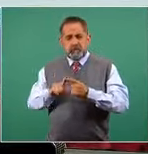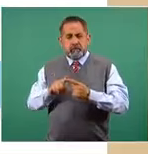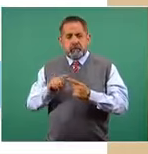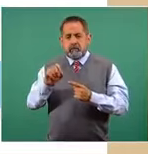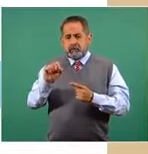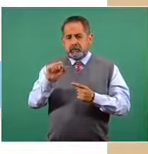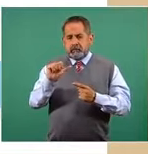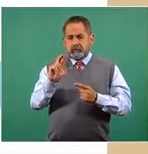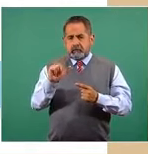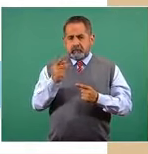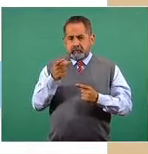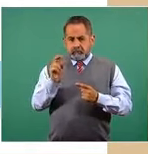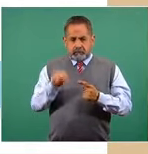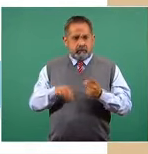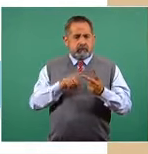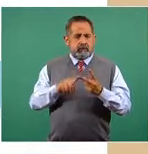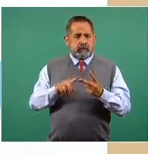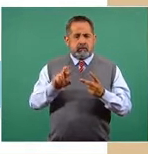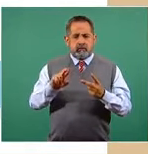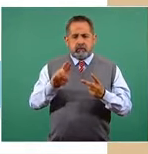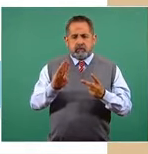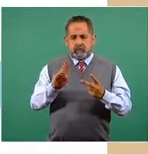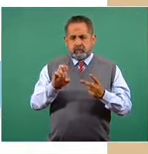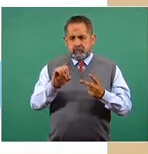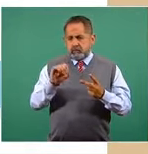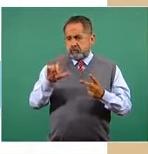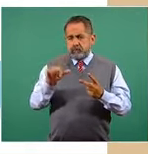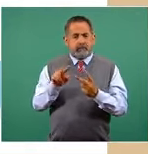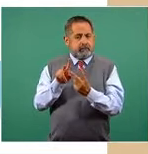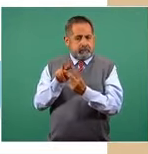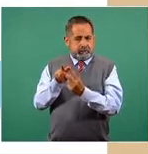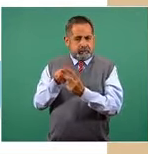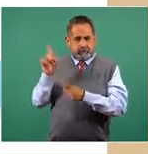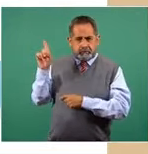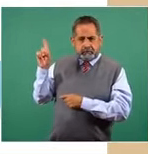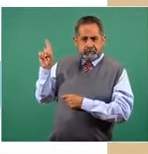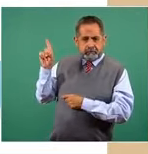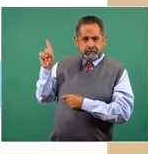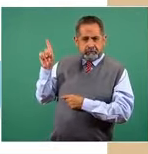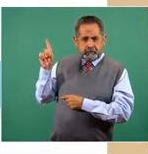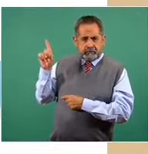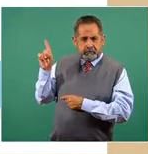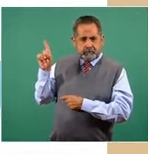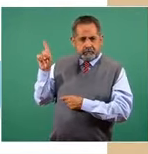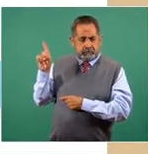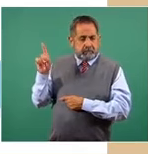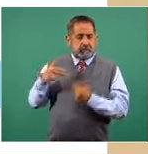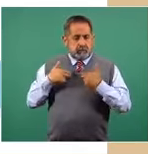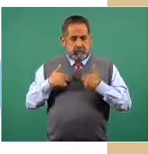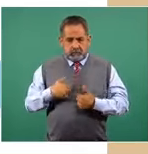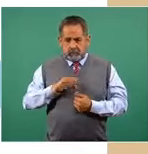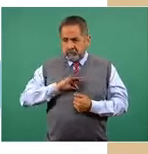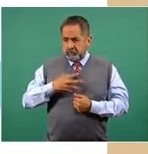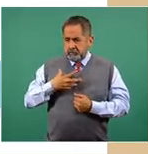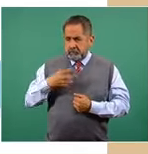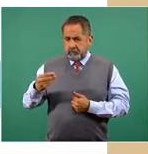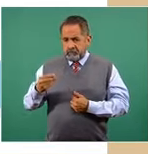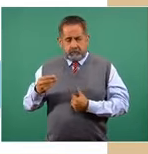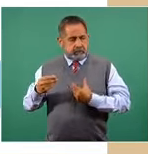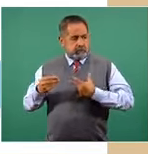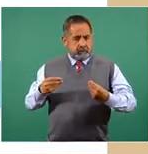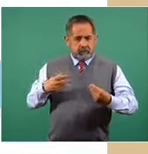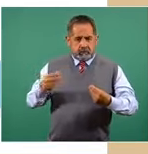rubeola. La rubeola es otra enfermedad también infecciosa, transmitida de humano a humano por las mismas vías y